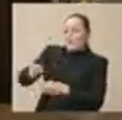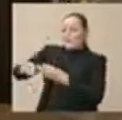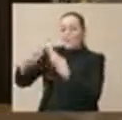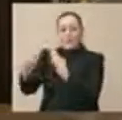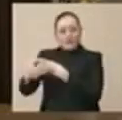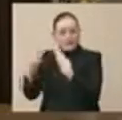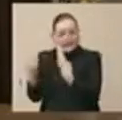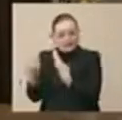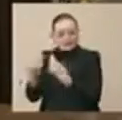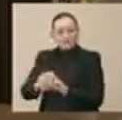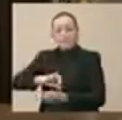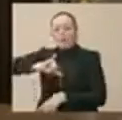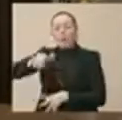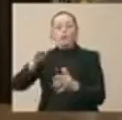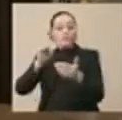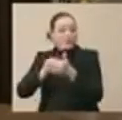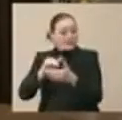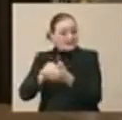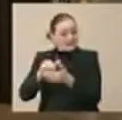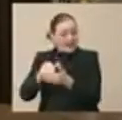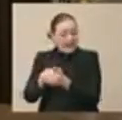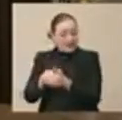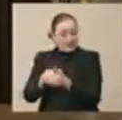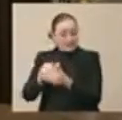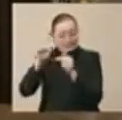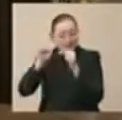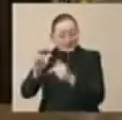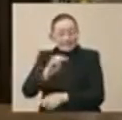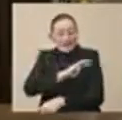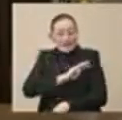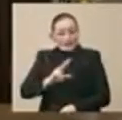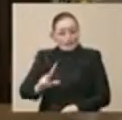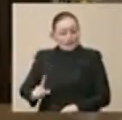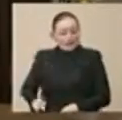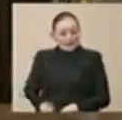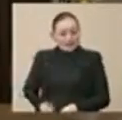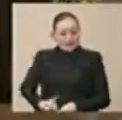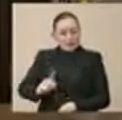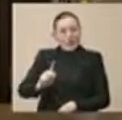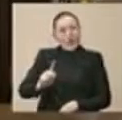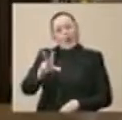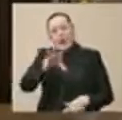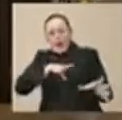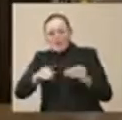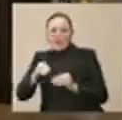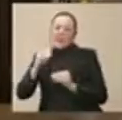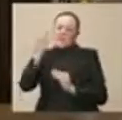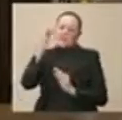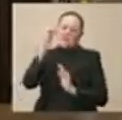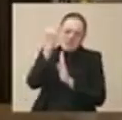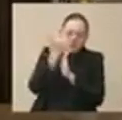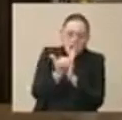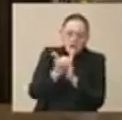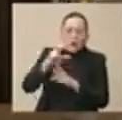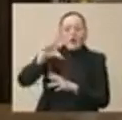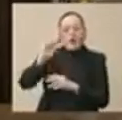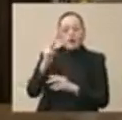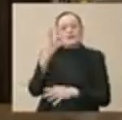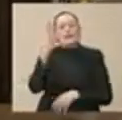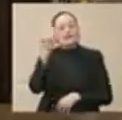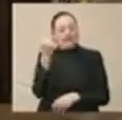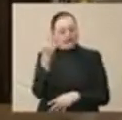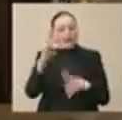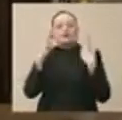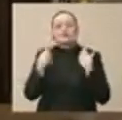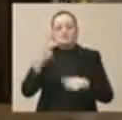mulegé los cabos por su parte es el municipio con la menor tasa de contagios registra